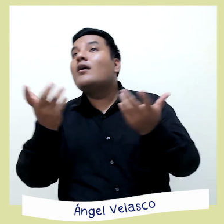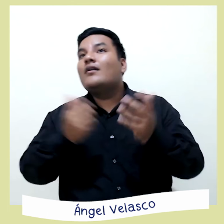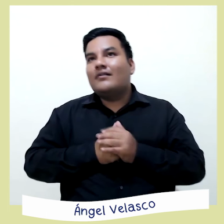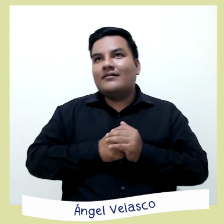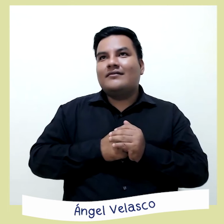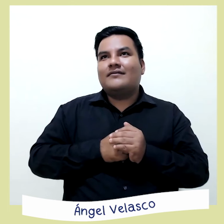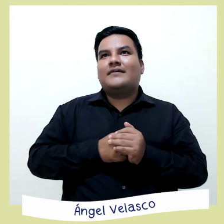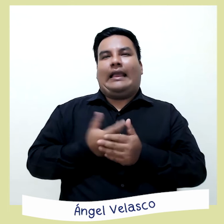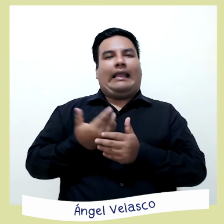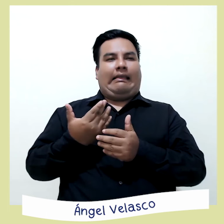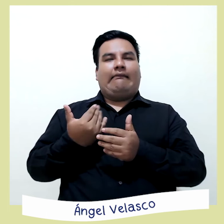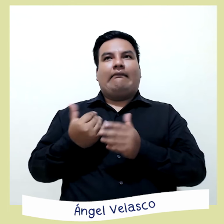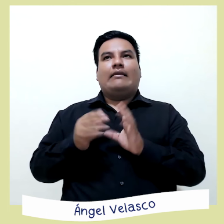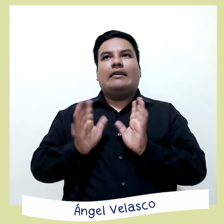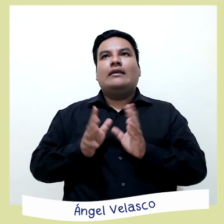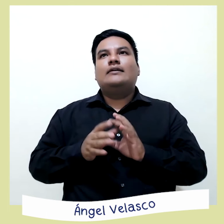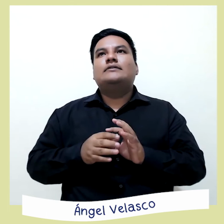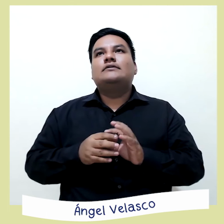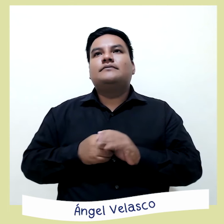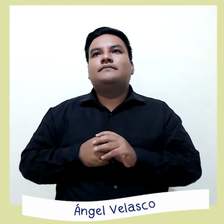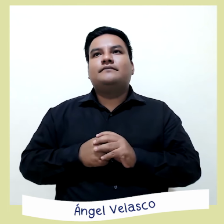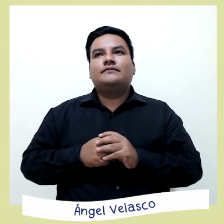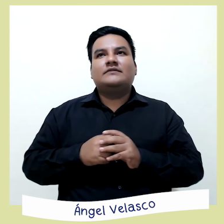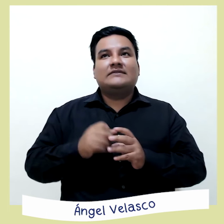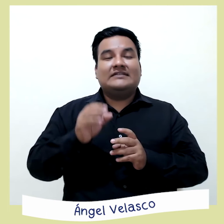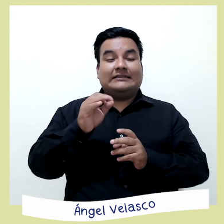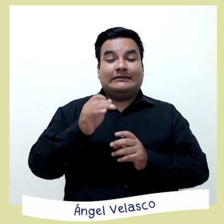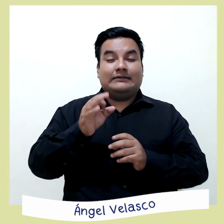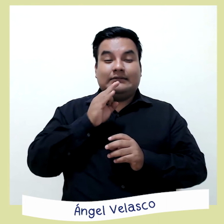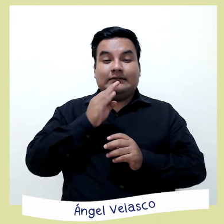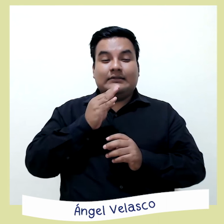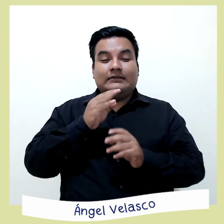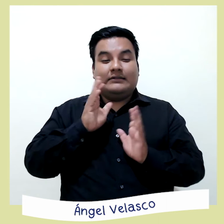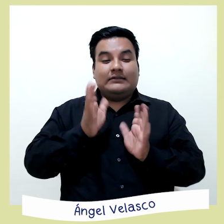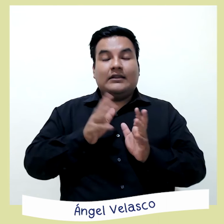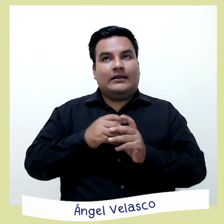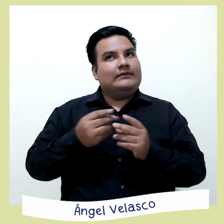2017. Por cierto, ya estamos esperando el acceso a la del 2020. ¿Para cuándo?